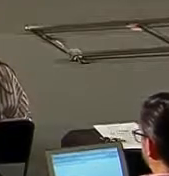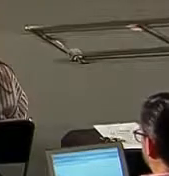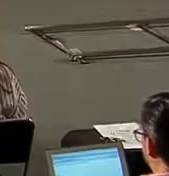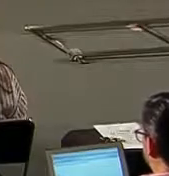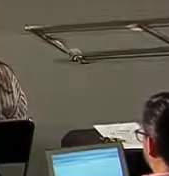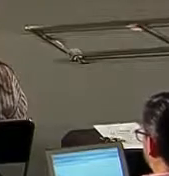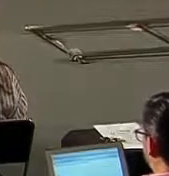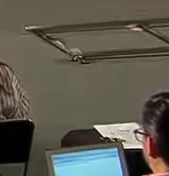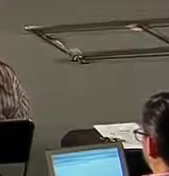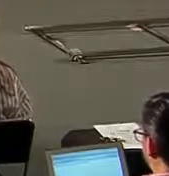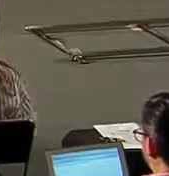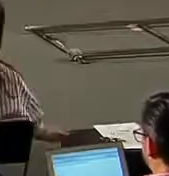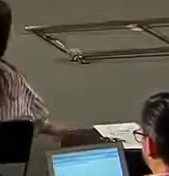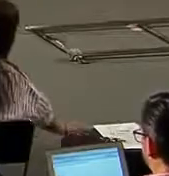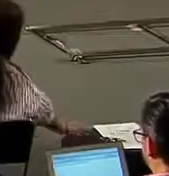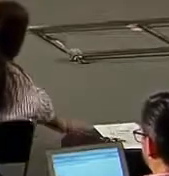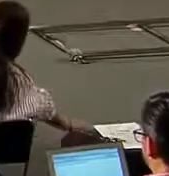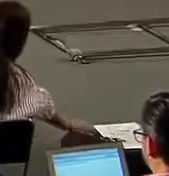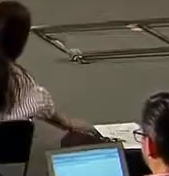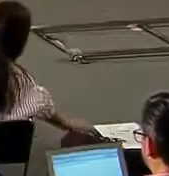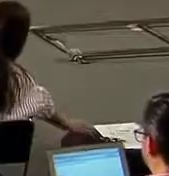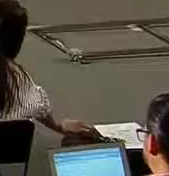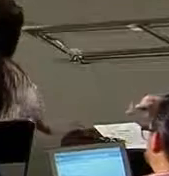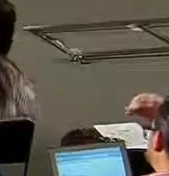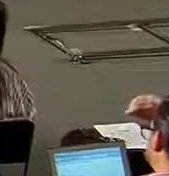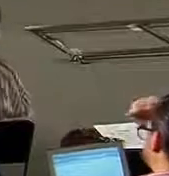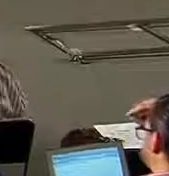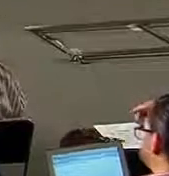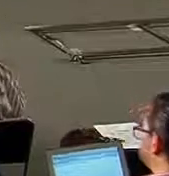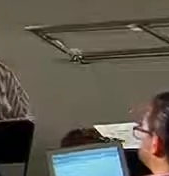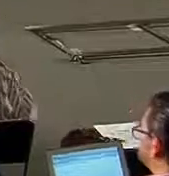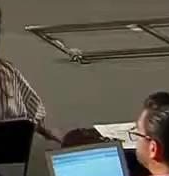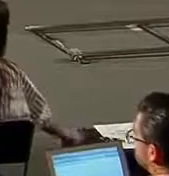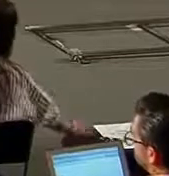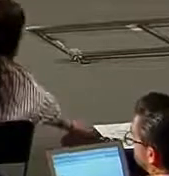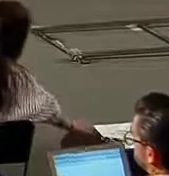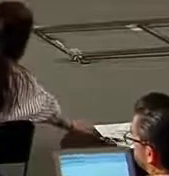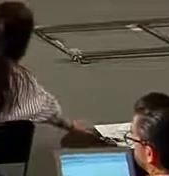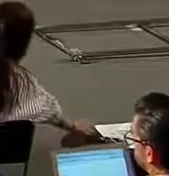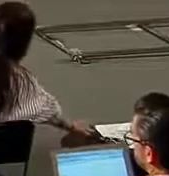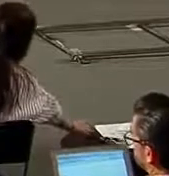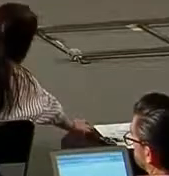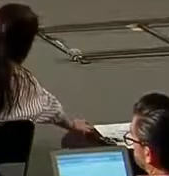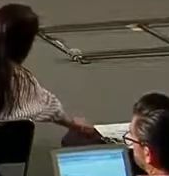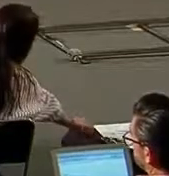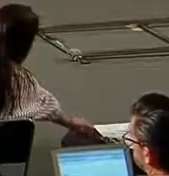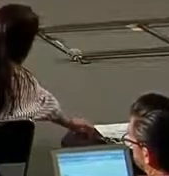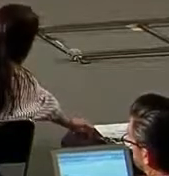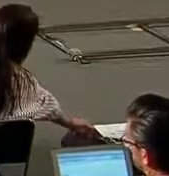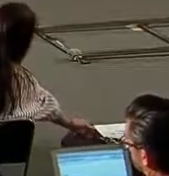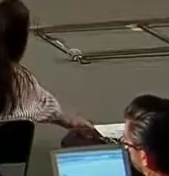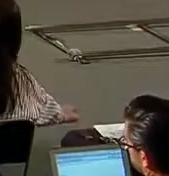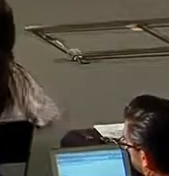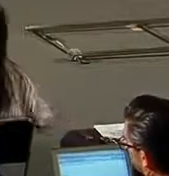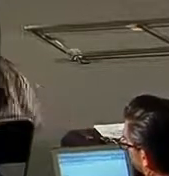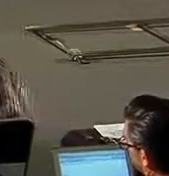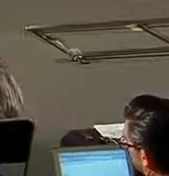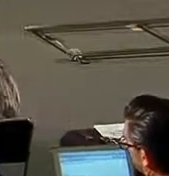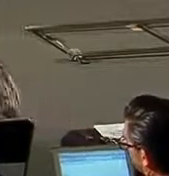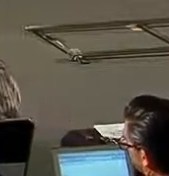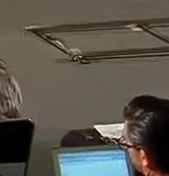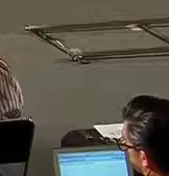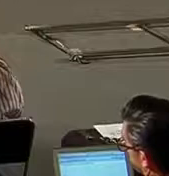buenas tardes con todas y todos. Iniciamos con el panorama internacional de la pandemia. Como ustedes pueden